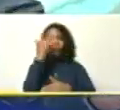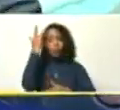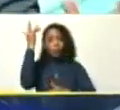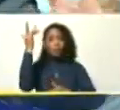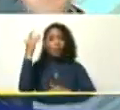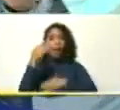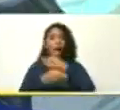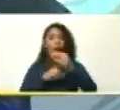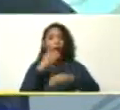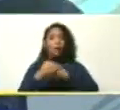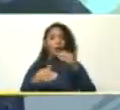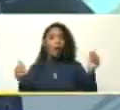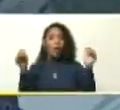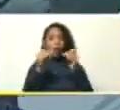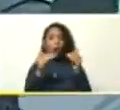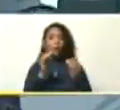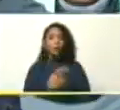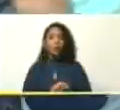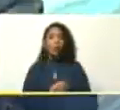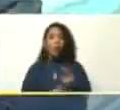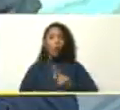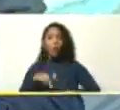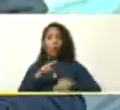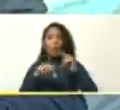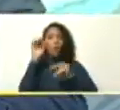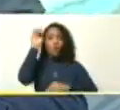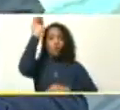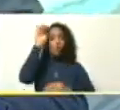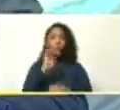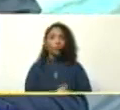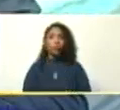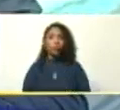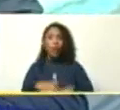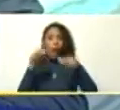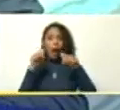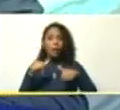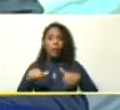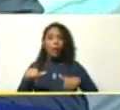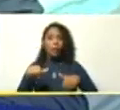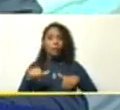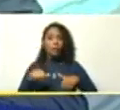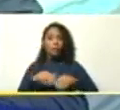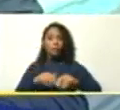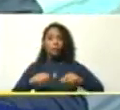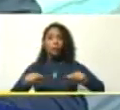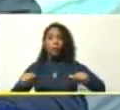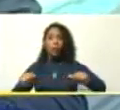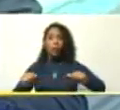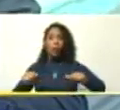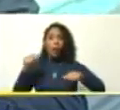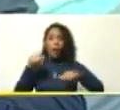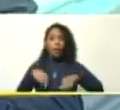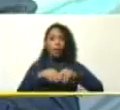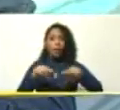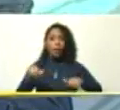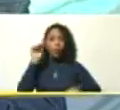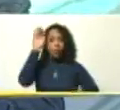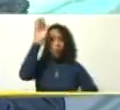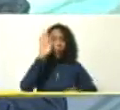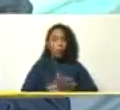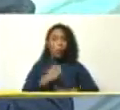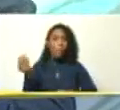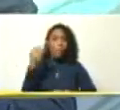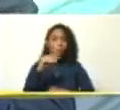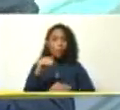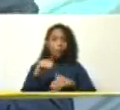nos hacen constructores de un futuro. Este continente, presidente, es el continente del futuro, porque además es el